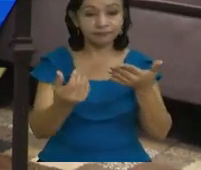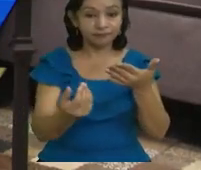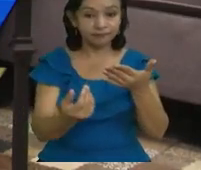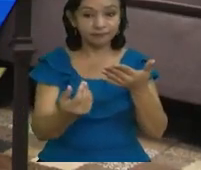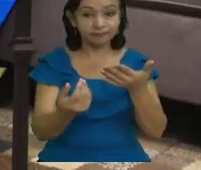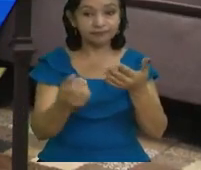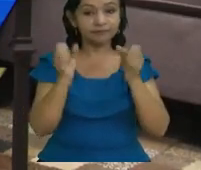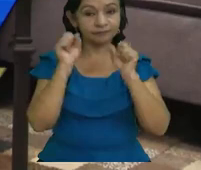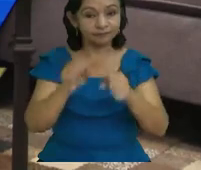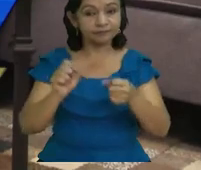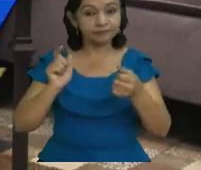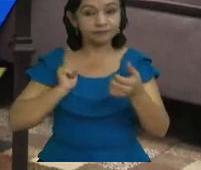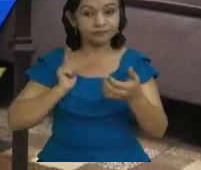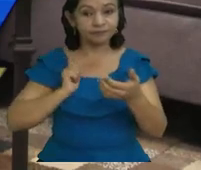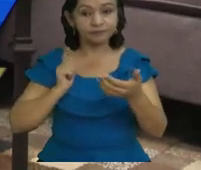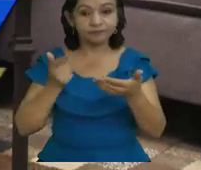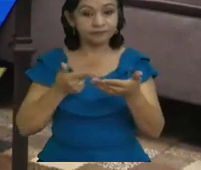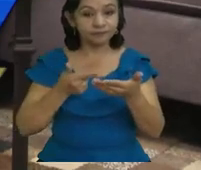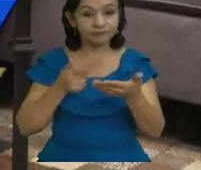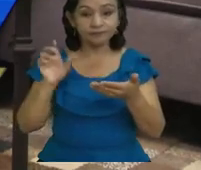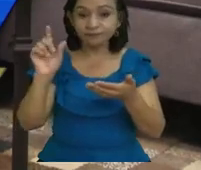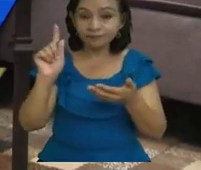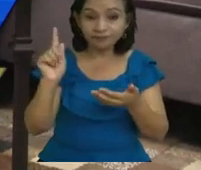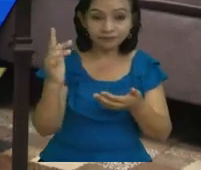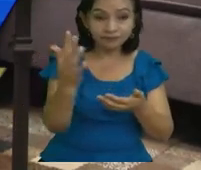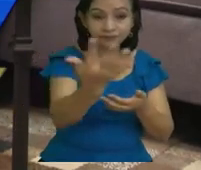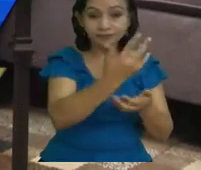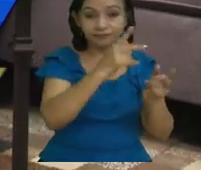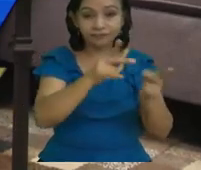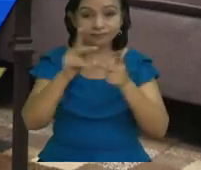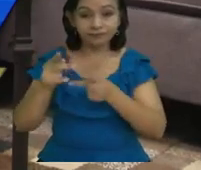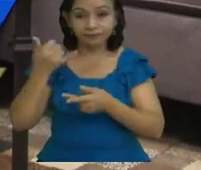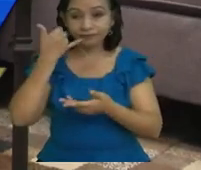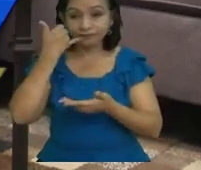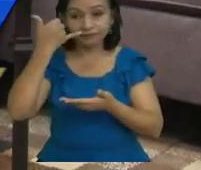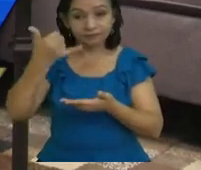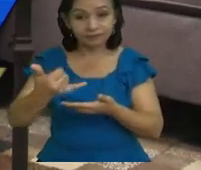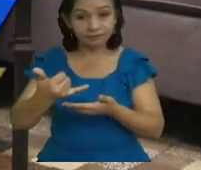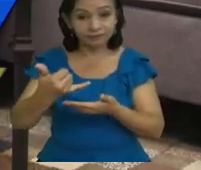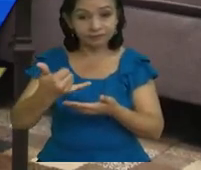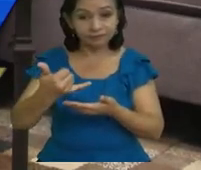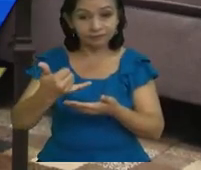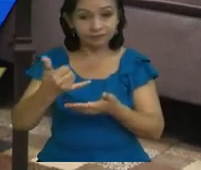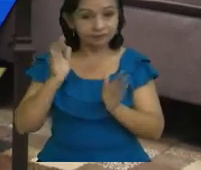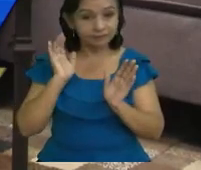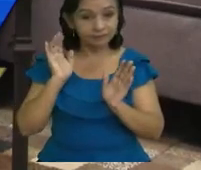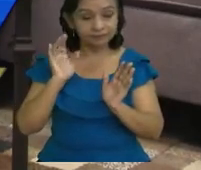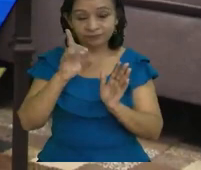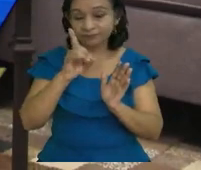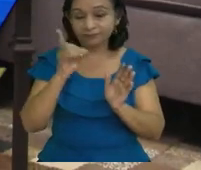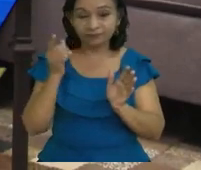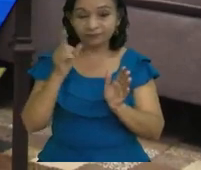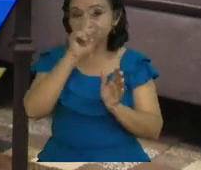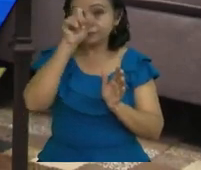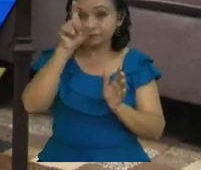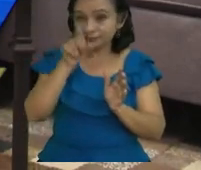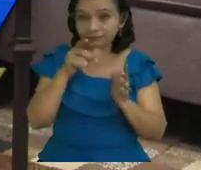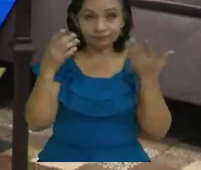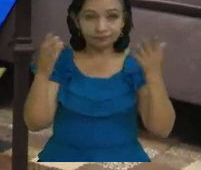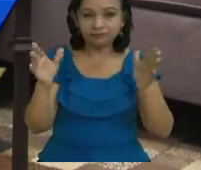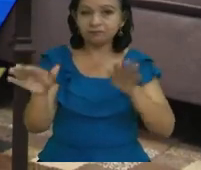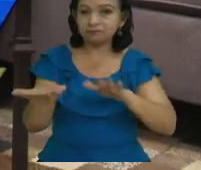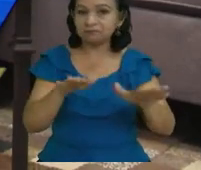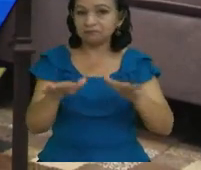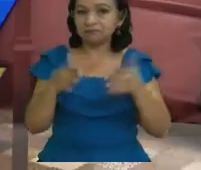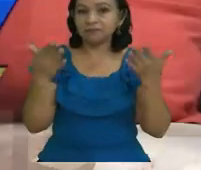la aplicación puede tener, pero a veces no todos los productores andan como 100% datos, ¿no? Okay. Y 100% el internet.